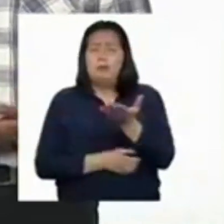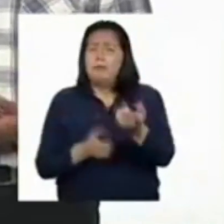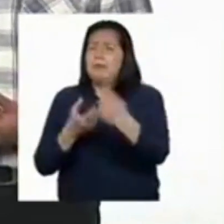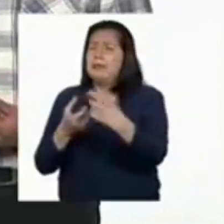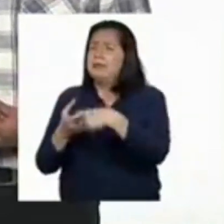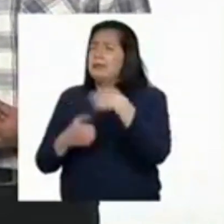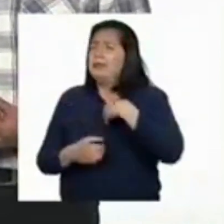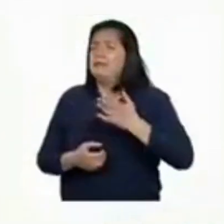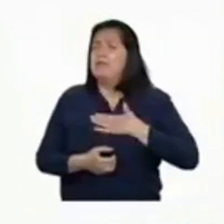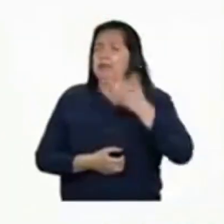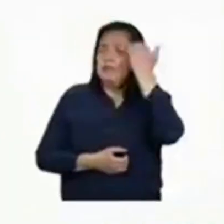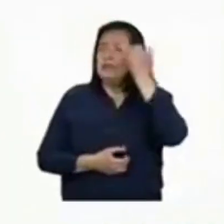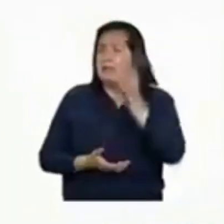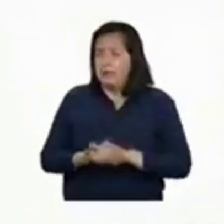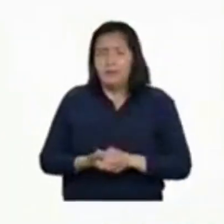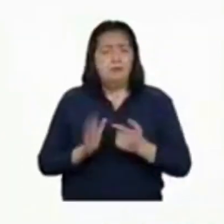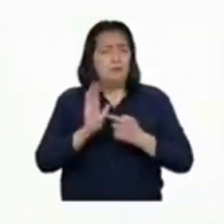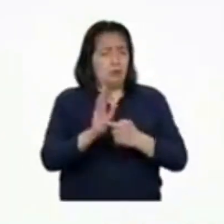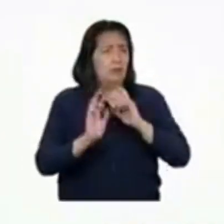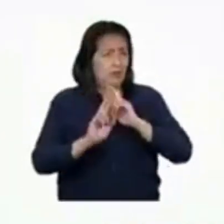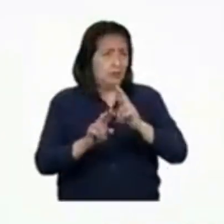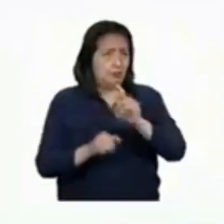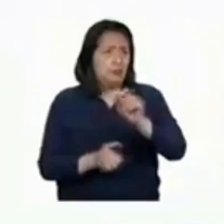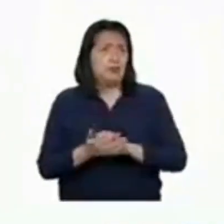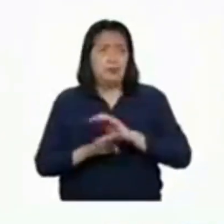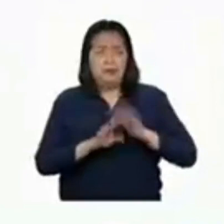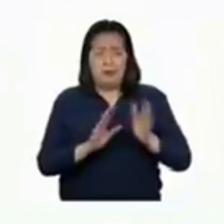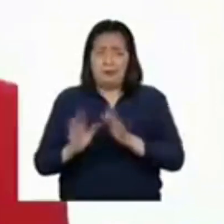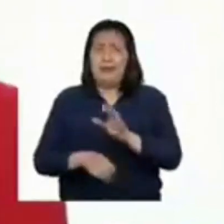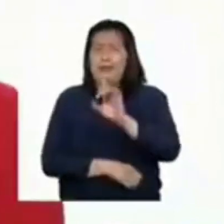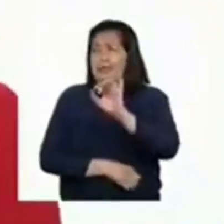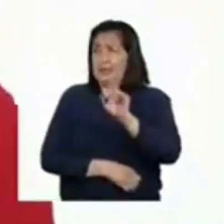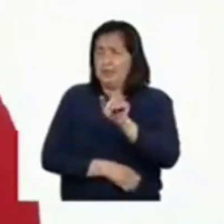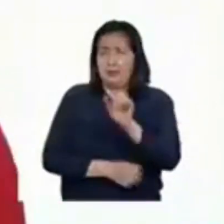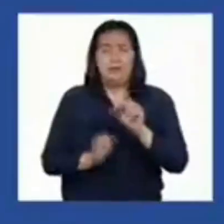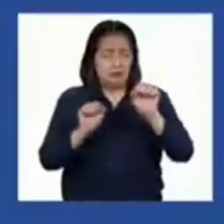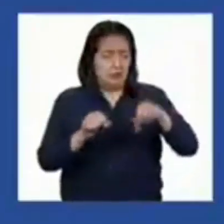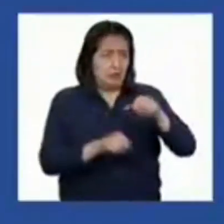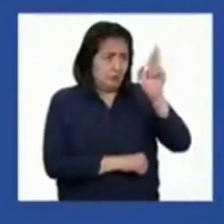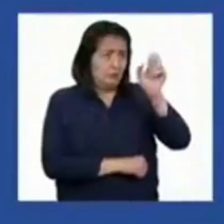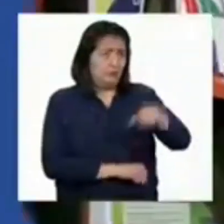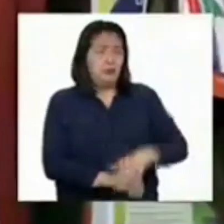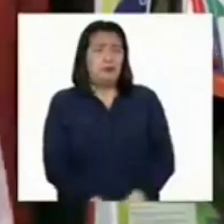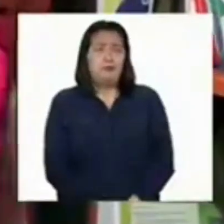de mi propuesta? Muéstranos la respuesta que nos tiene preparada Danitza. Claro que sí, profesor.